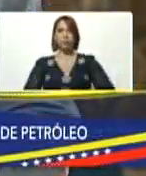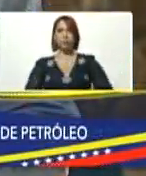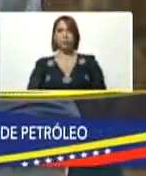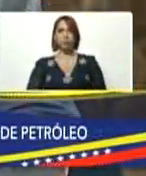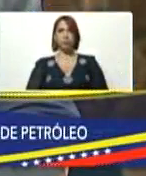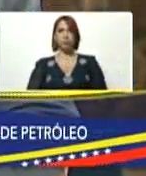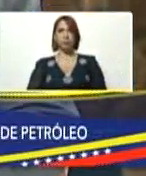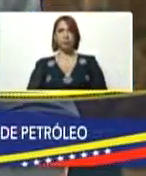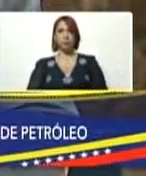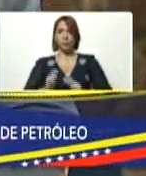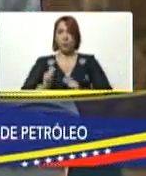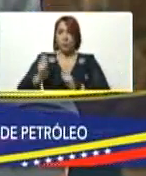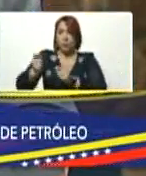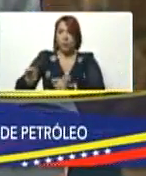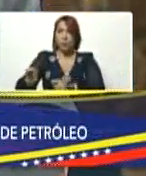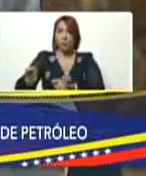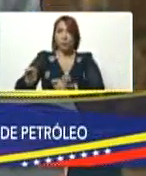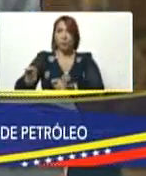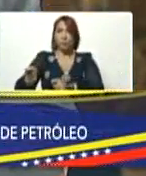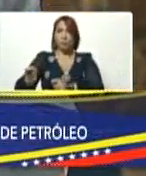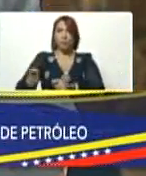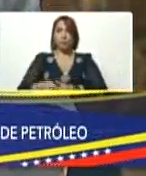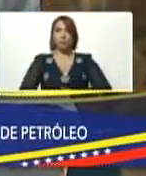la entrega de pie,